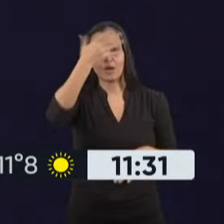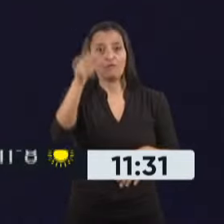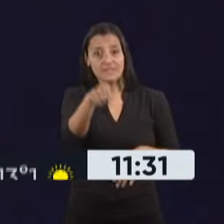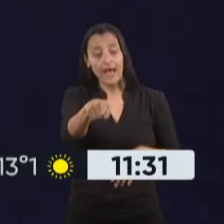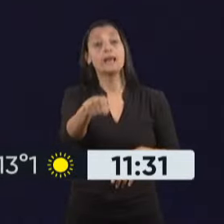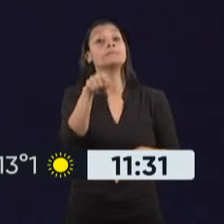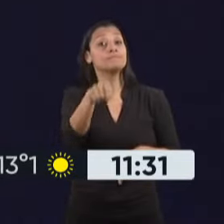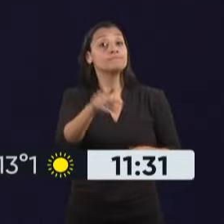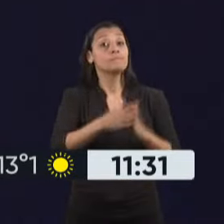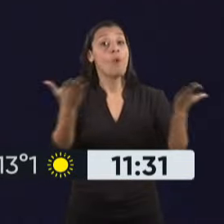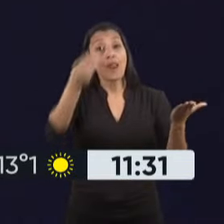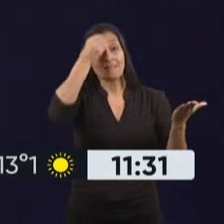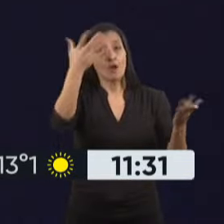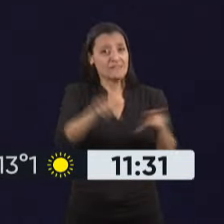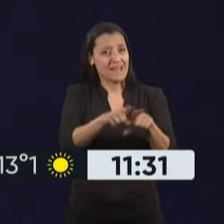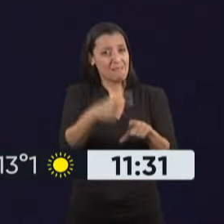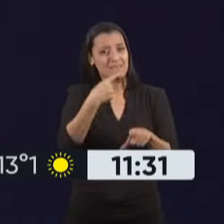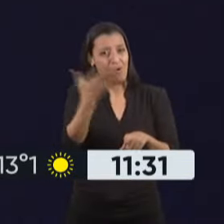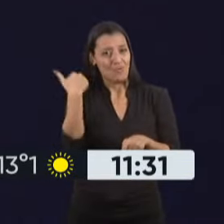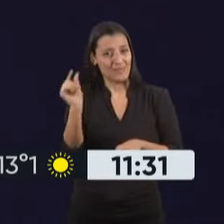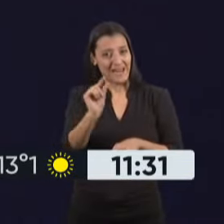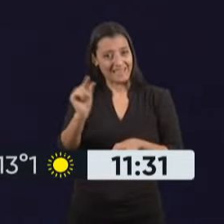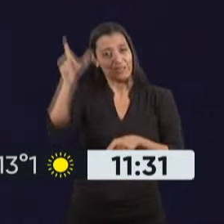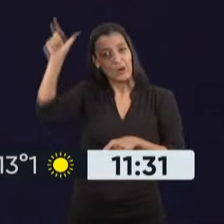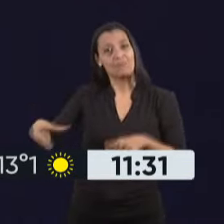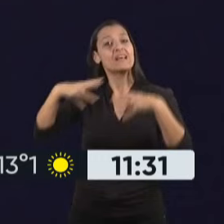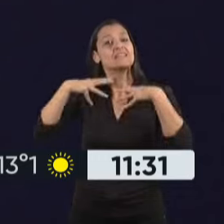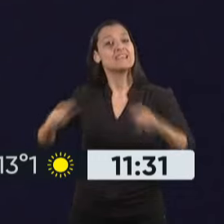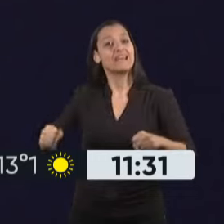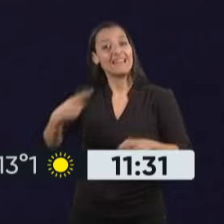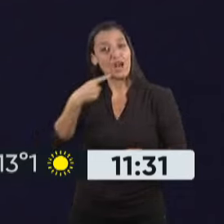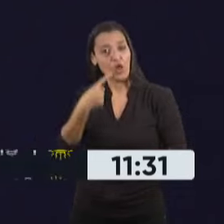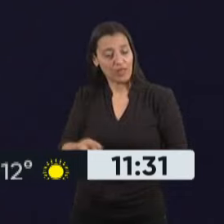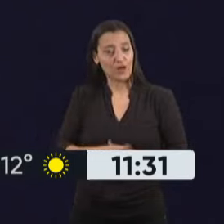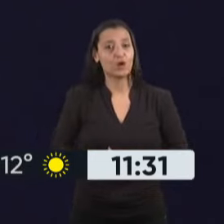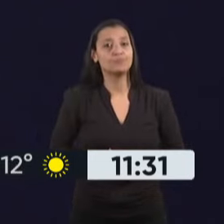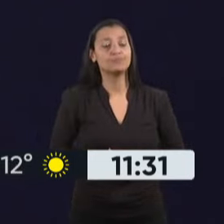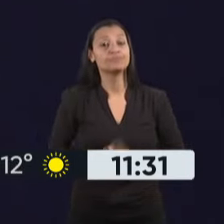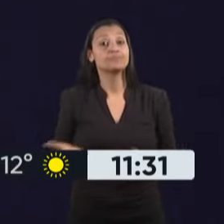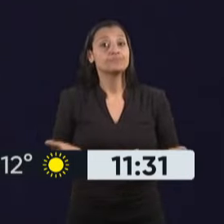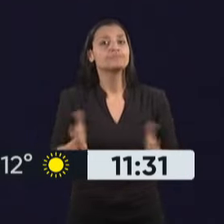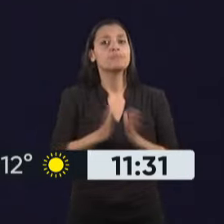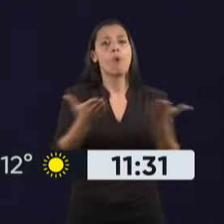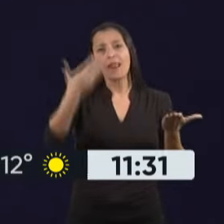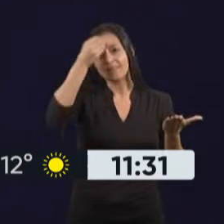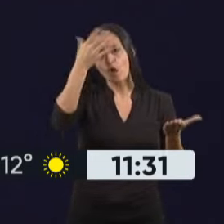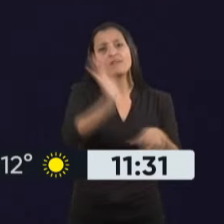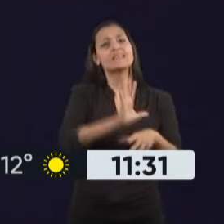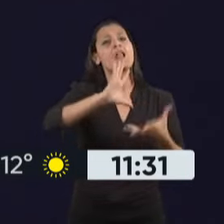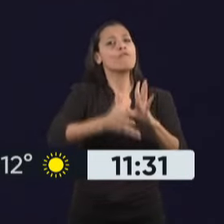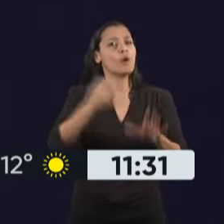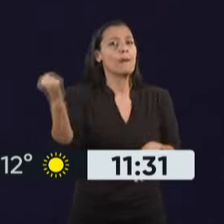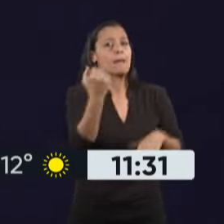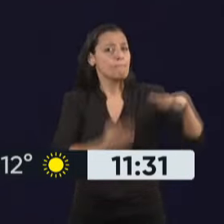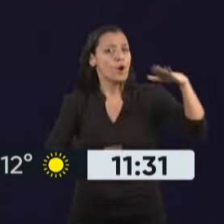Boletín oficial, como dijo recién el secretario Herrera Bravo, es un mecanismo fundamental para